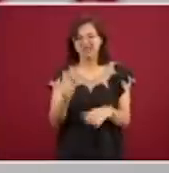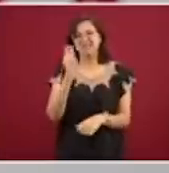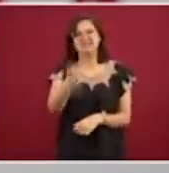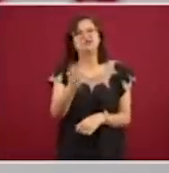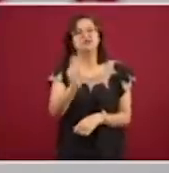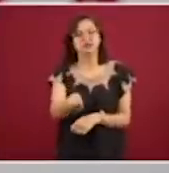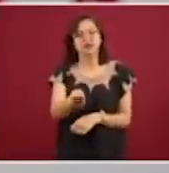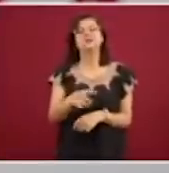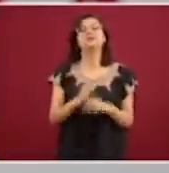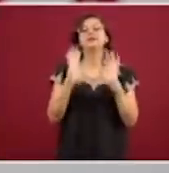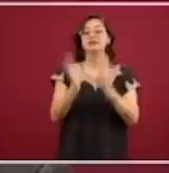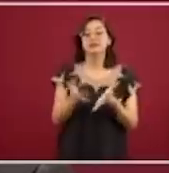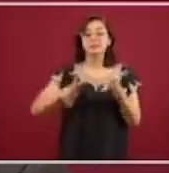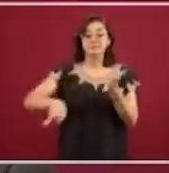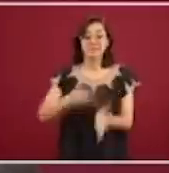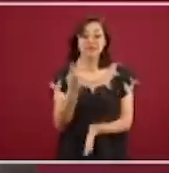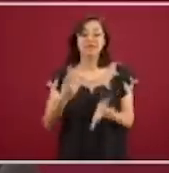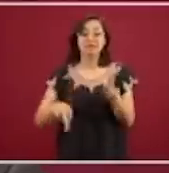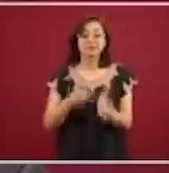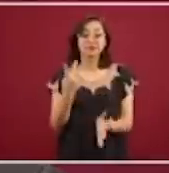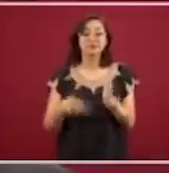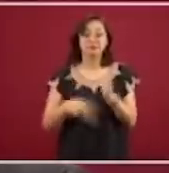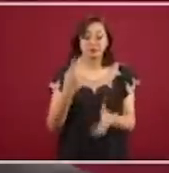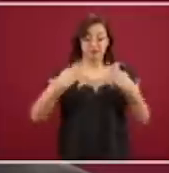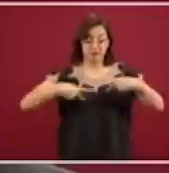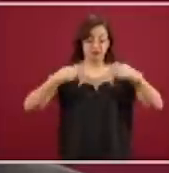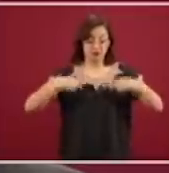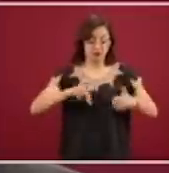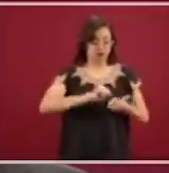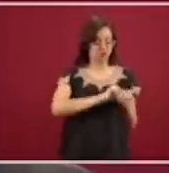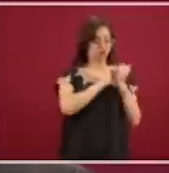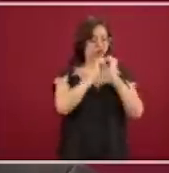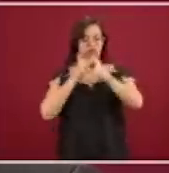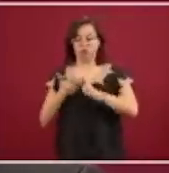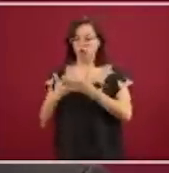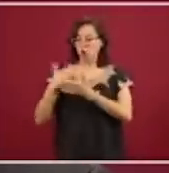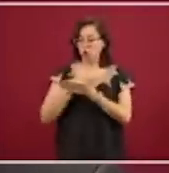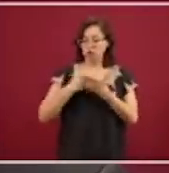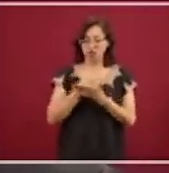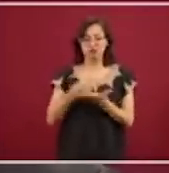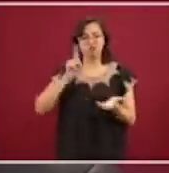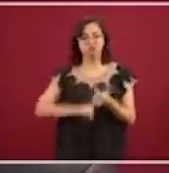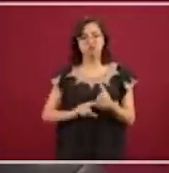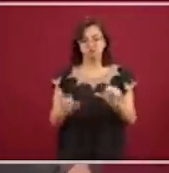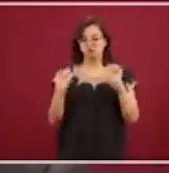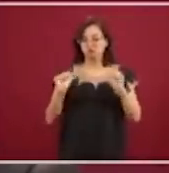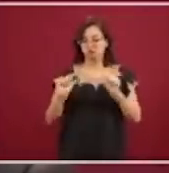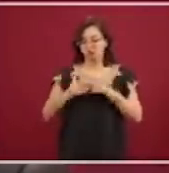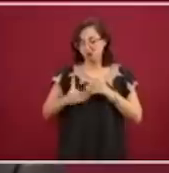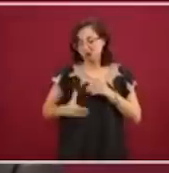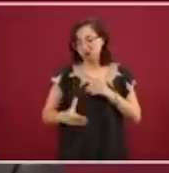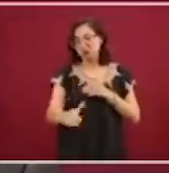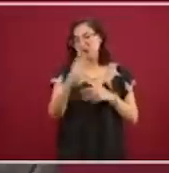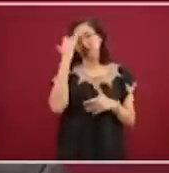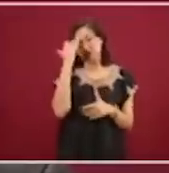Hemos dicho repetidamente que estas personas recuperadas desarrollan inmunidad y permanecerán inmunes por